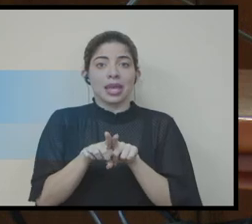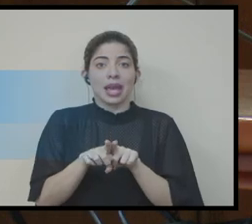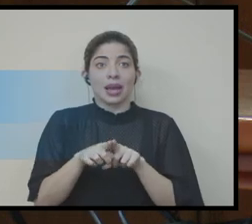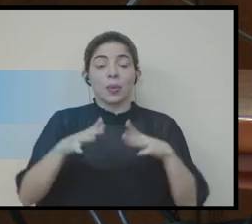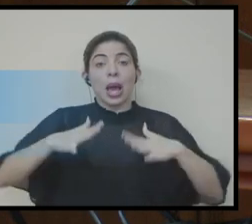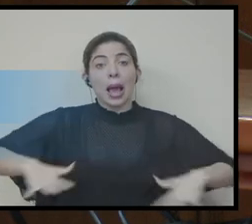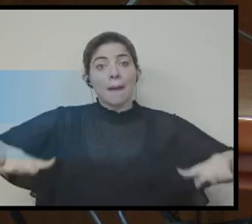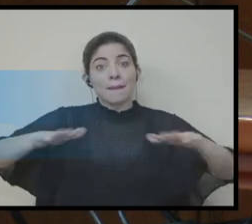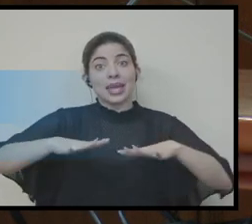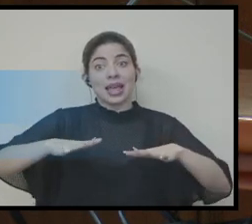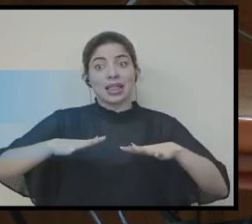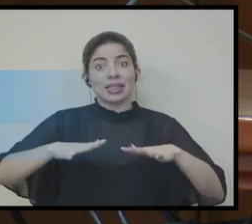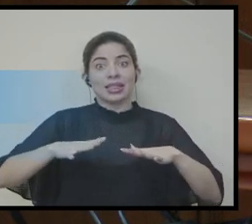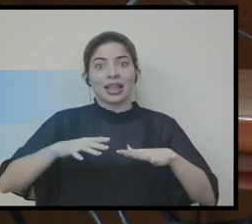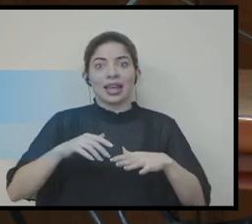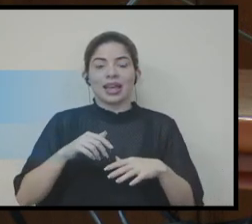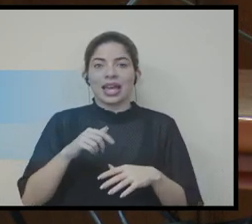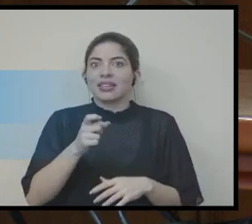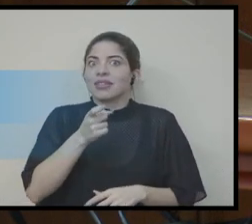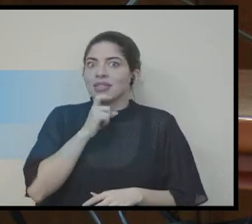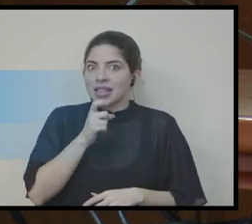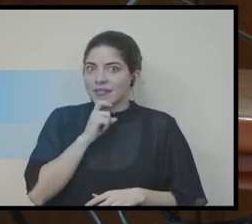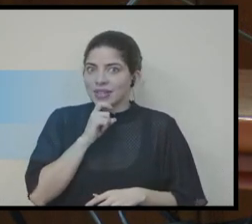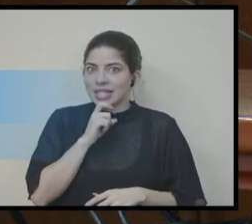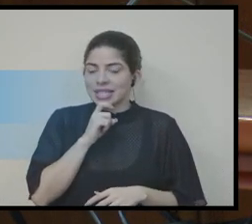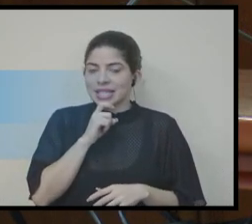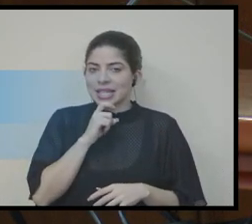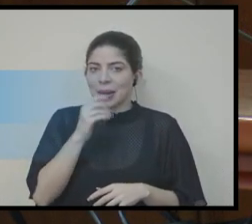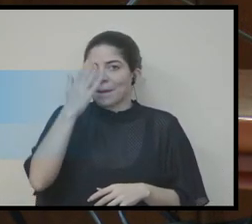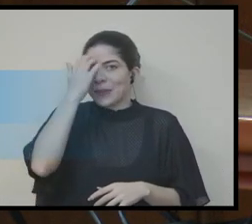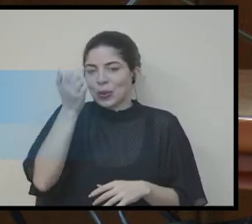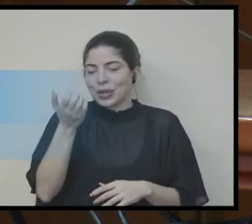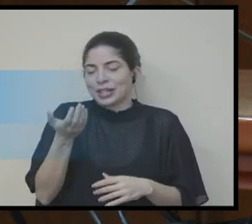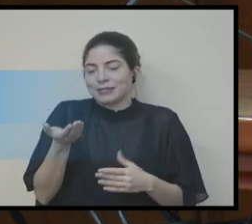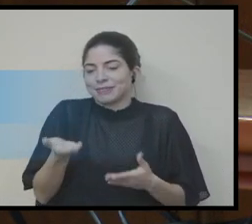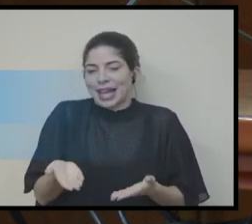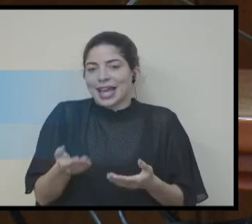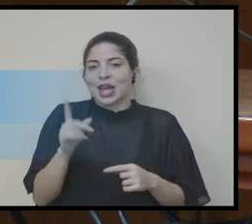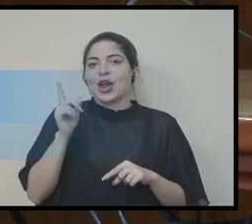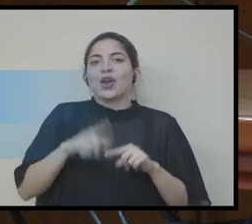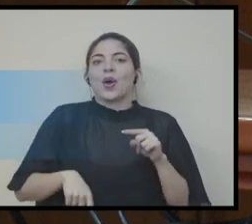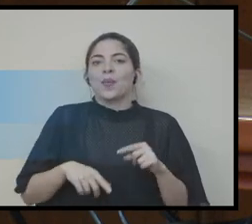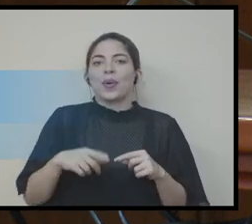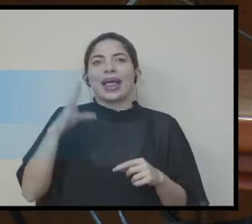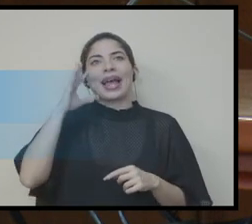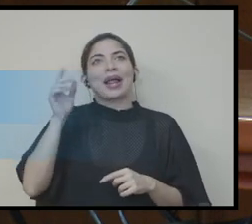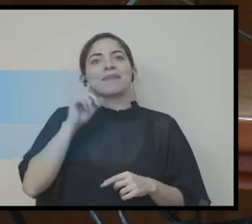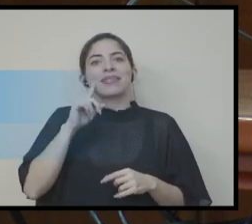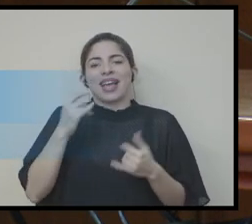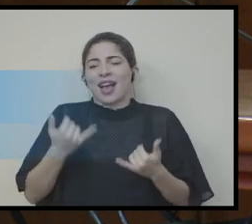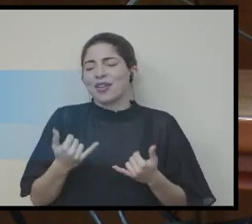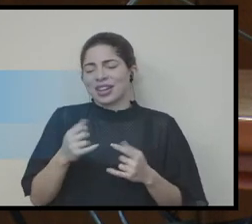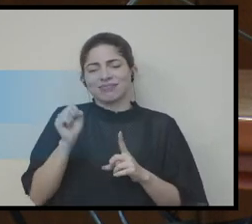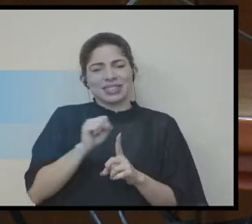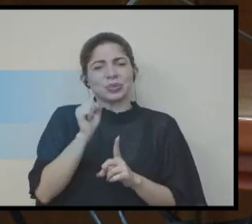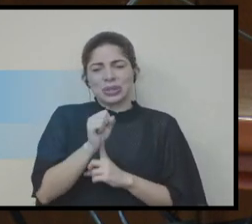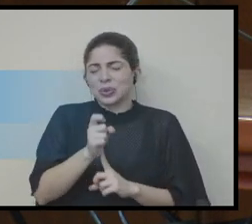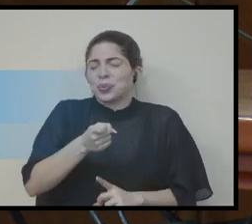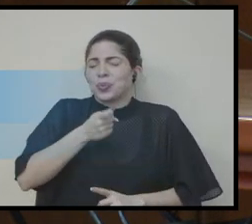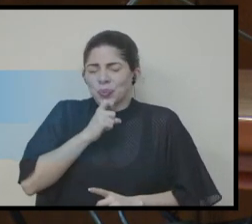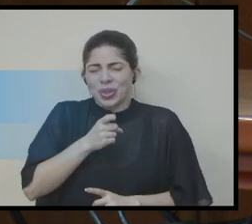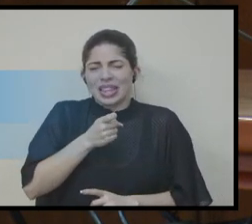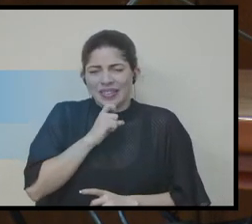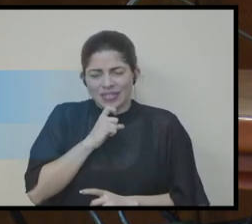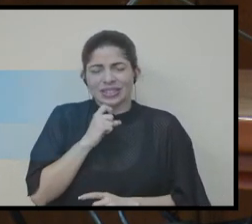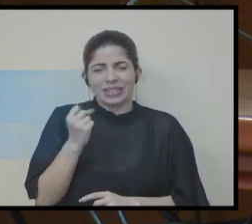un ambiente que no deja de ser difícil, porque aquí no nos podemos engañar, vivimos en un momento muy